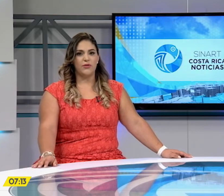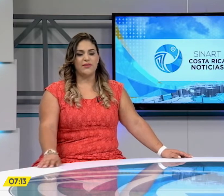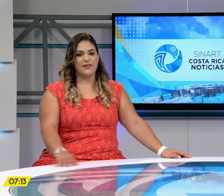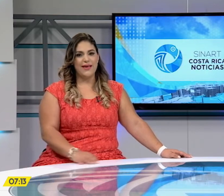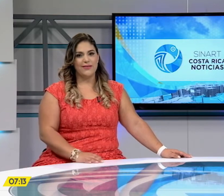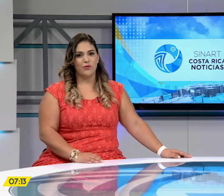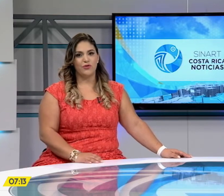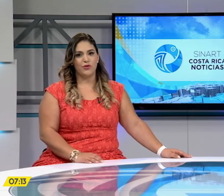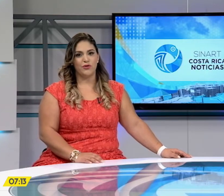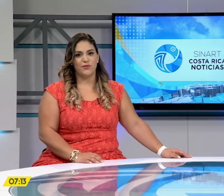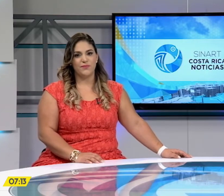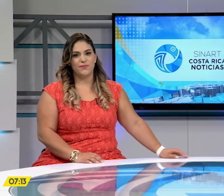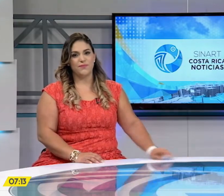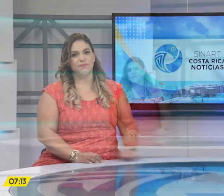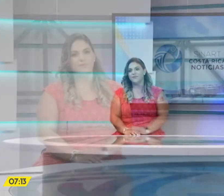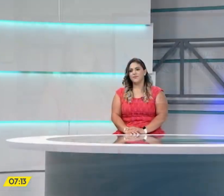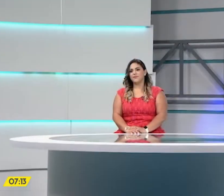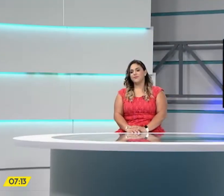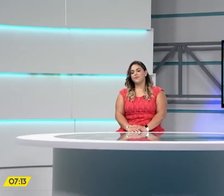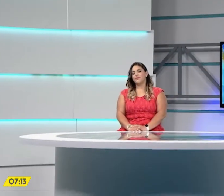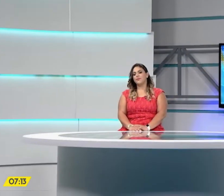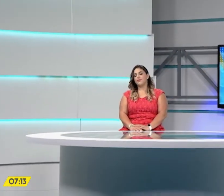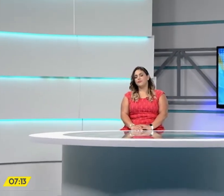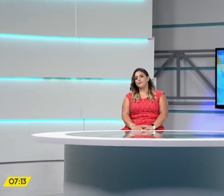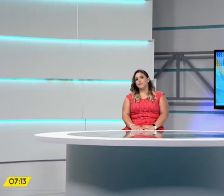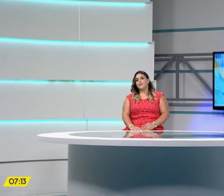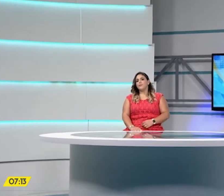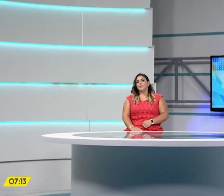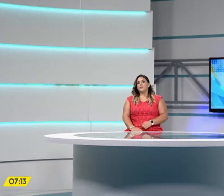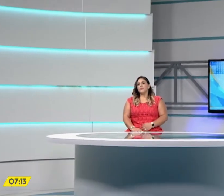Costa Rica Noticias. Quédese con nosotros.